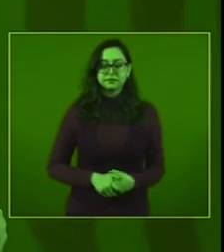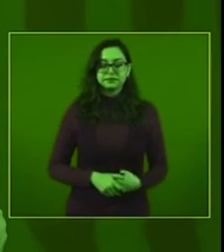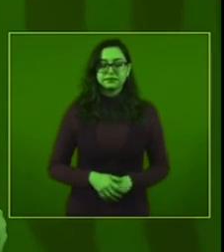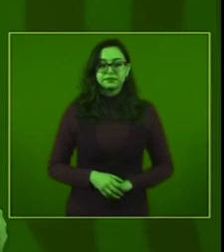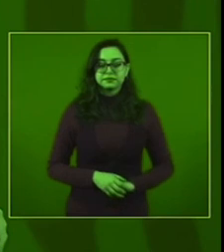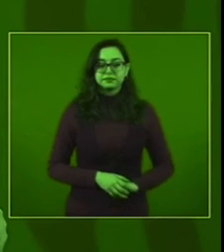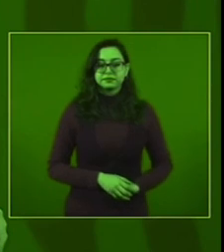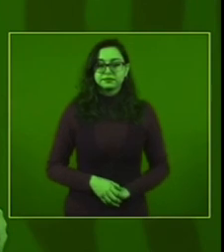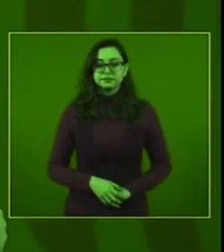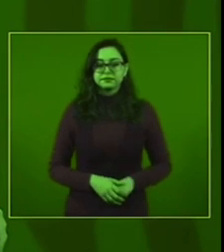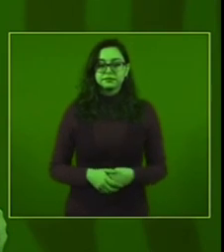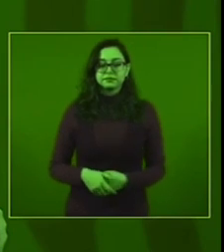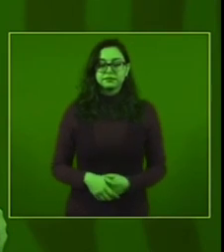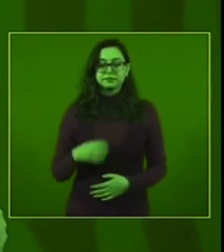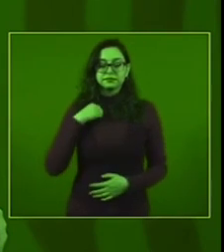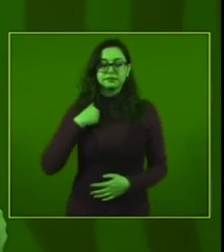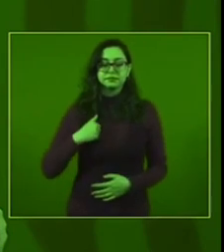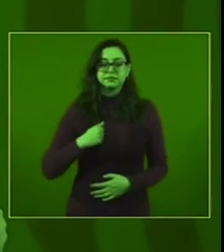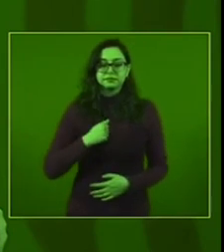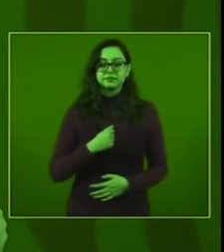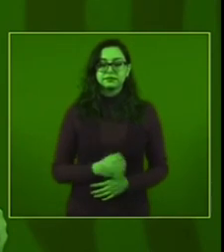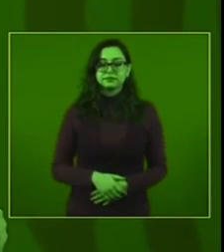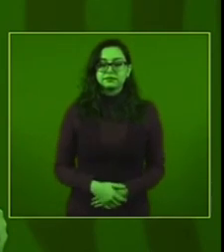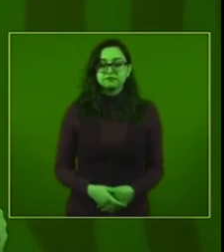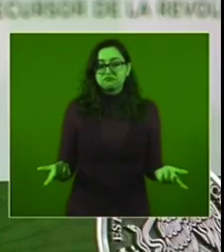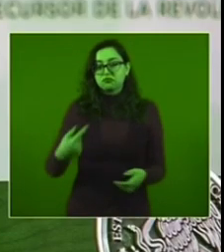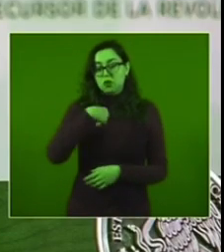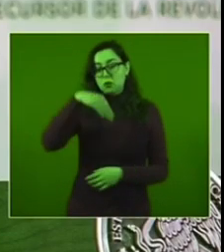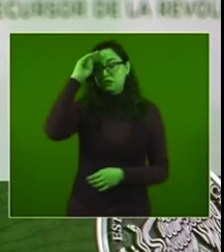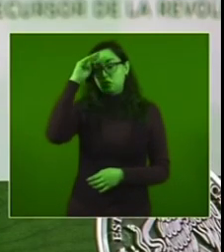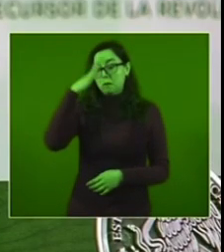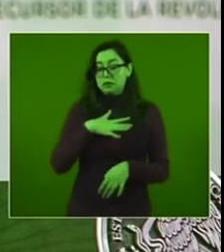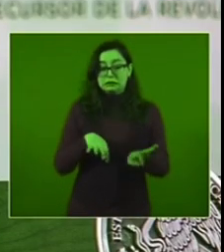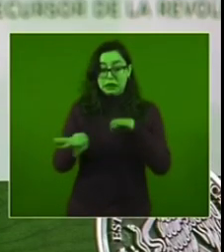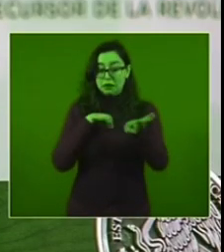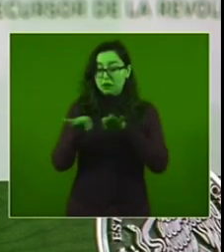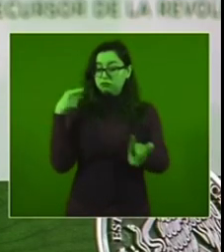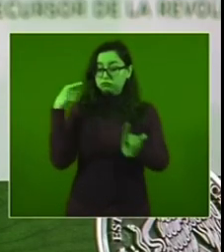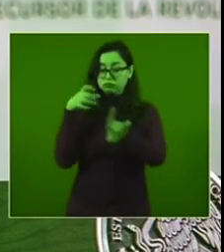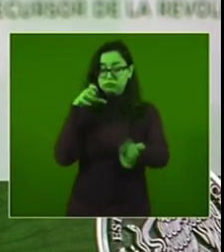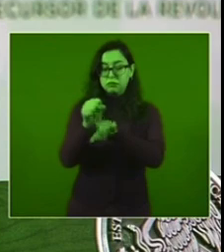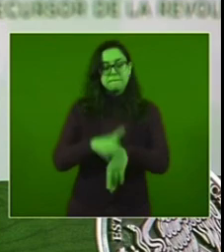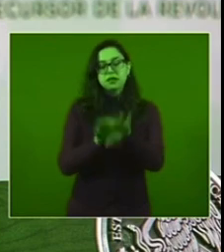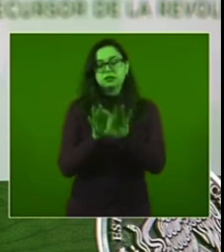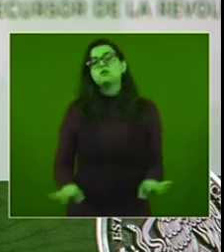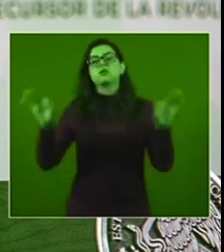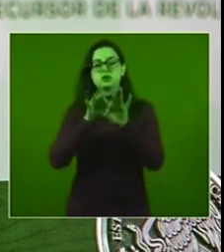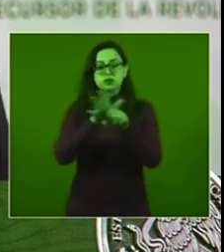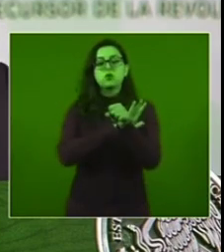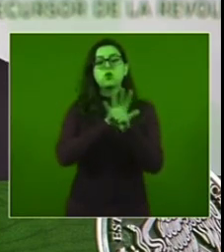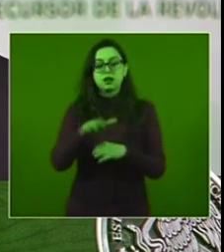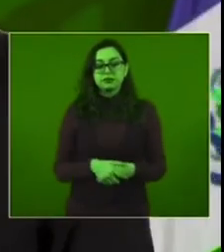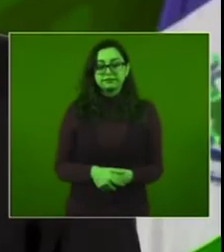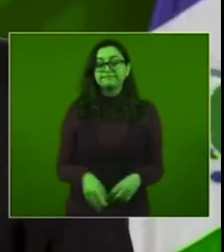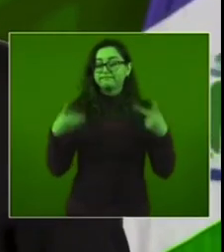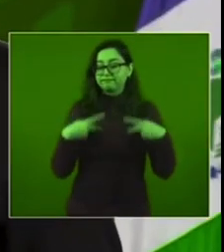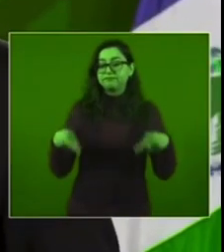y si me dices sobre los logros yo creo que ese es el más importante el que se esté atendiendo